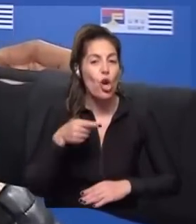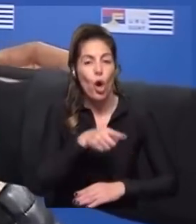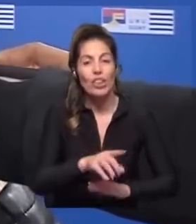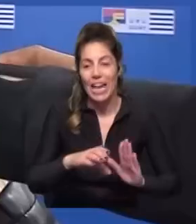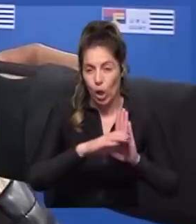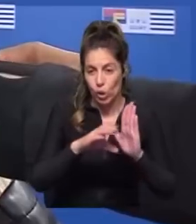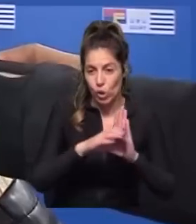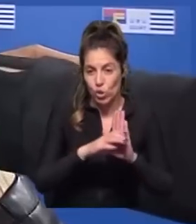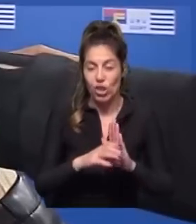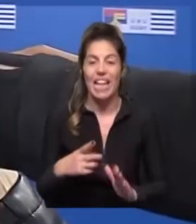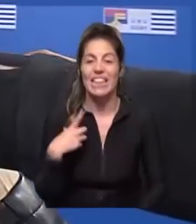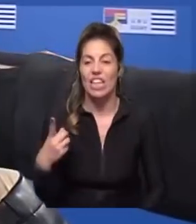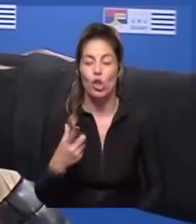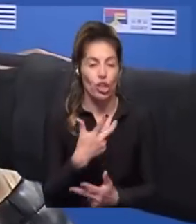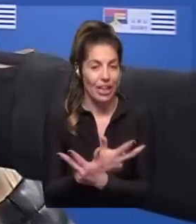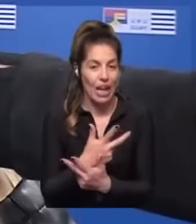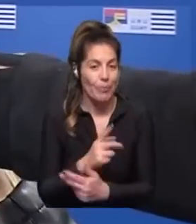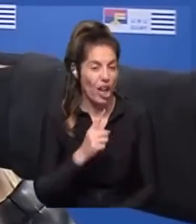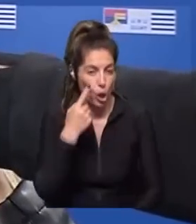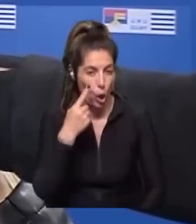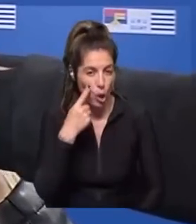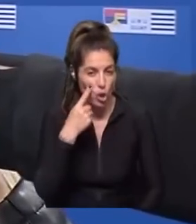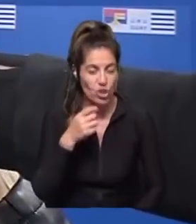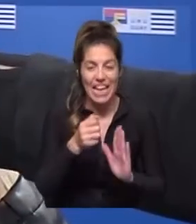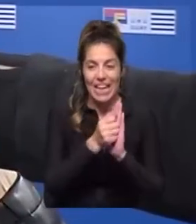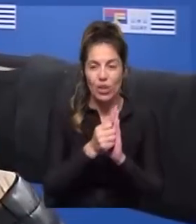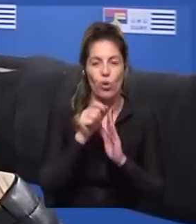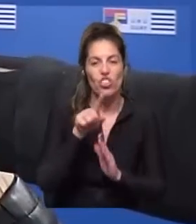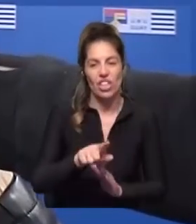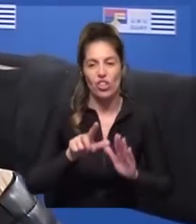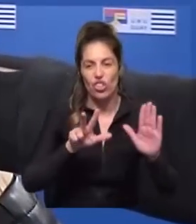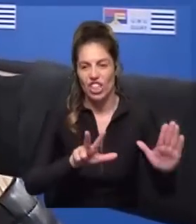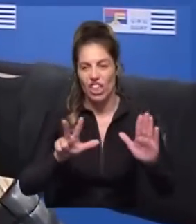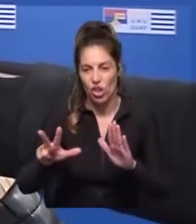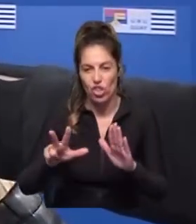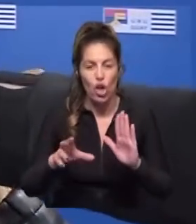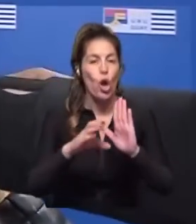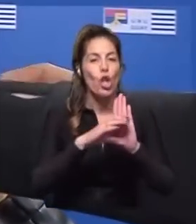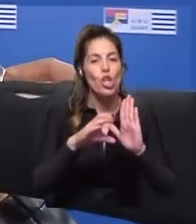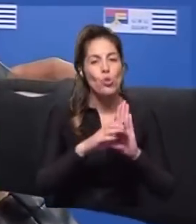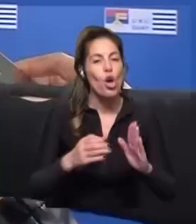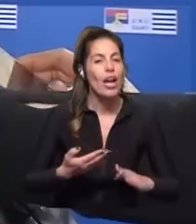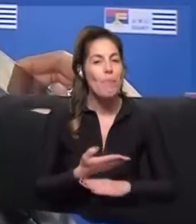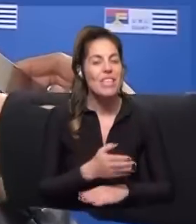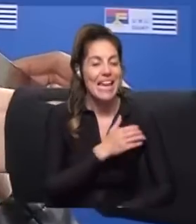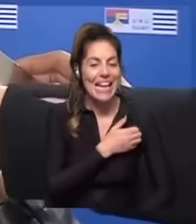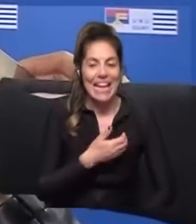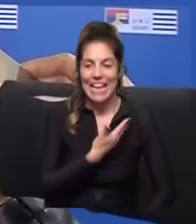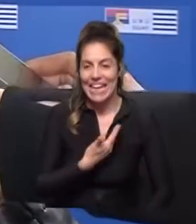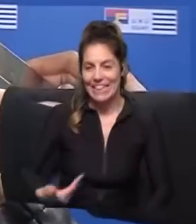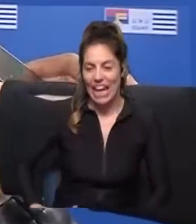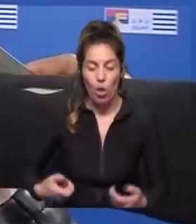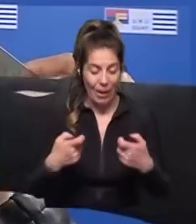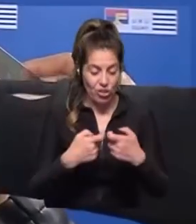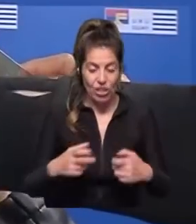de ankad desconociendo el artículo 188 de la Constitución de la república que exige que el estado para asociarse